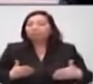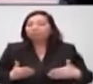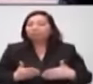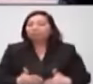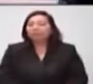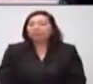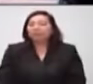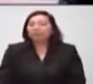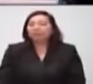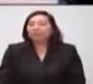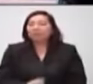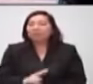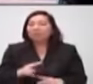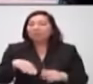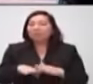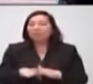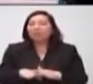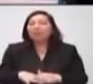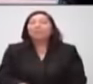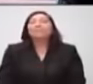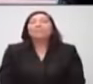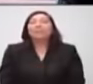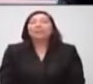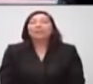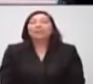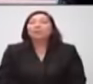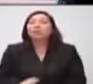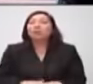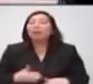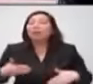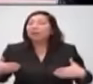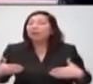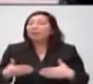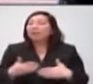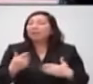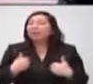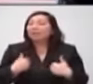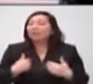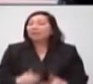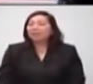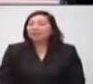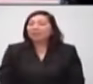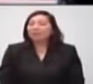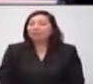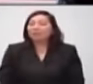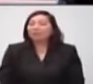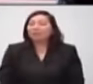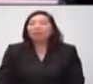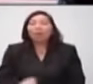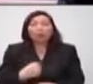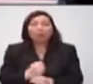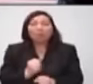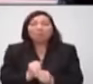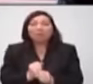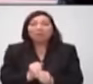acá. Una de ellas es la vía expresa Paseo de la República. Sobre la avenida Paseo de la República tenemos obras que van a